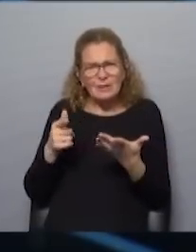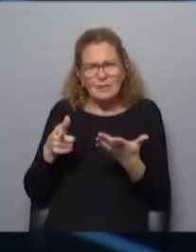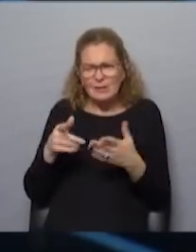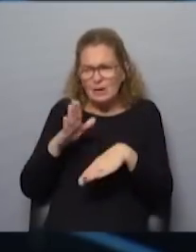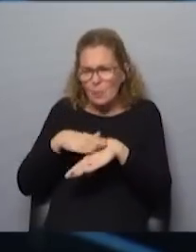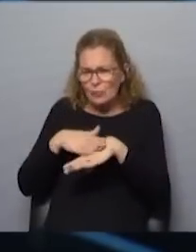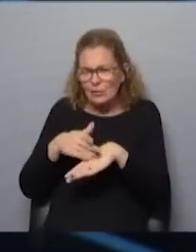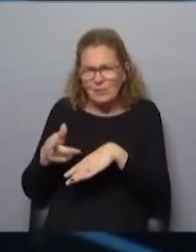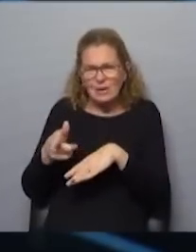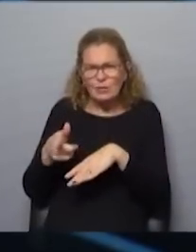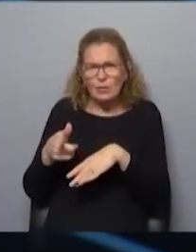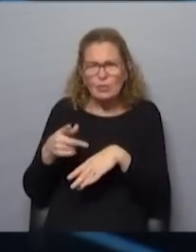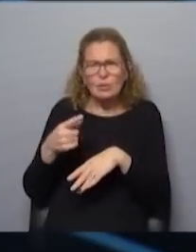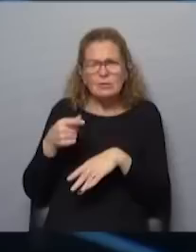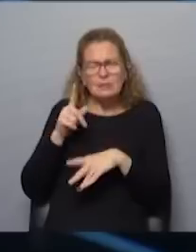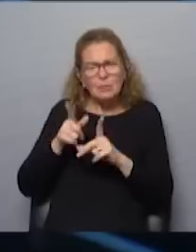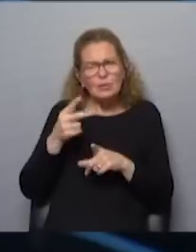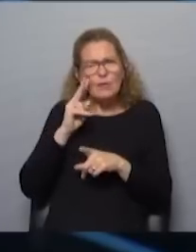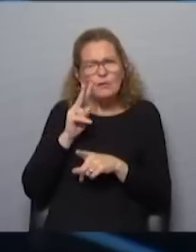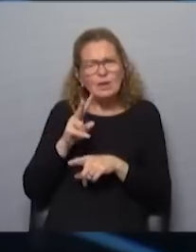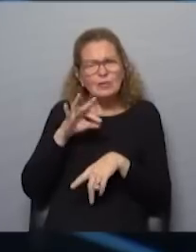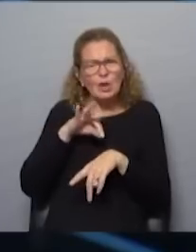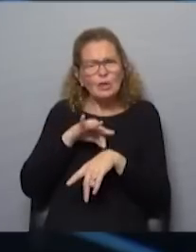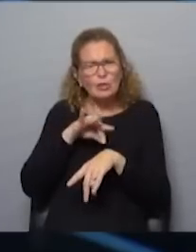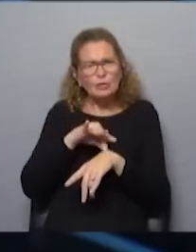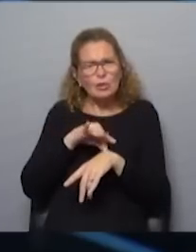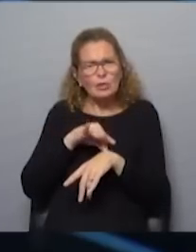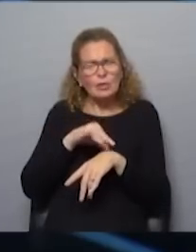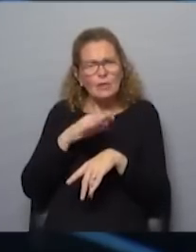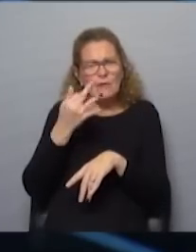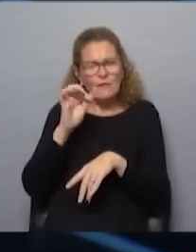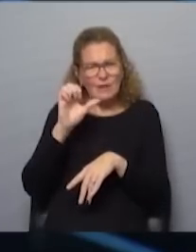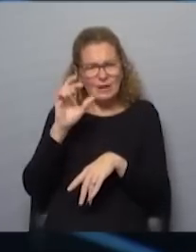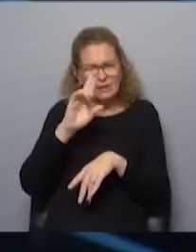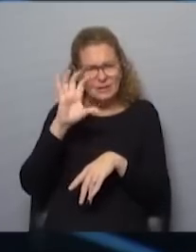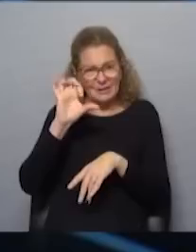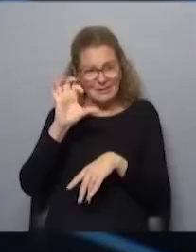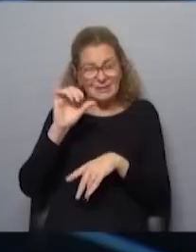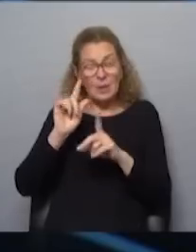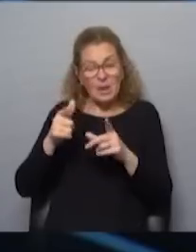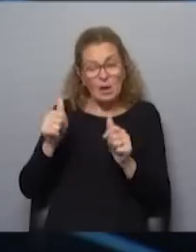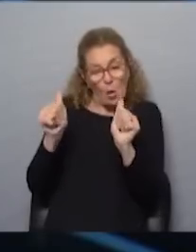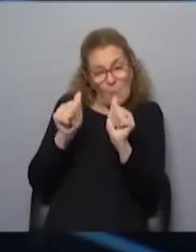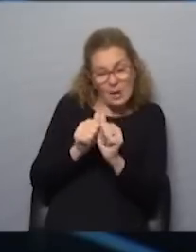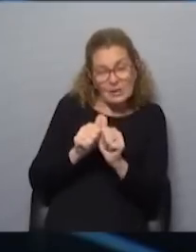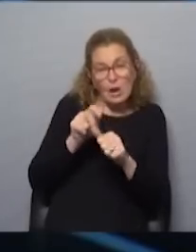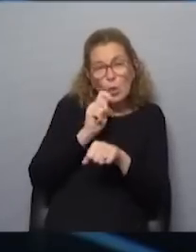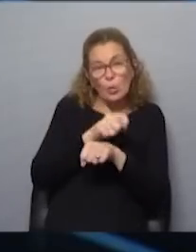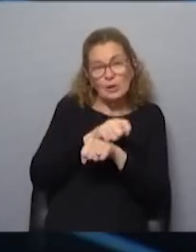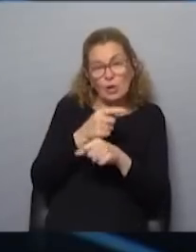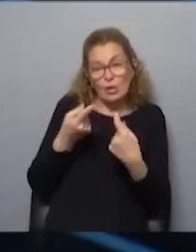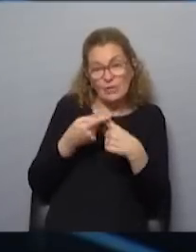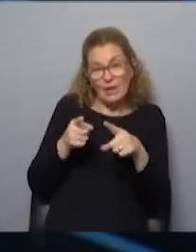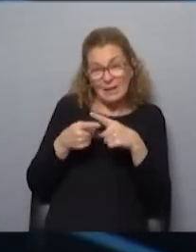incluso estuve viendo el doctor rodrigo ferré fue asesor jurídico de los éxitos